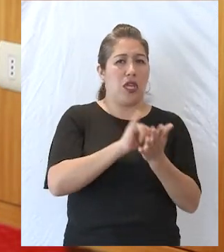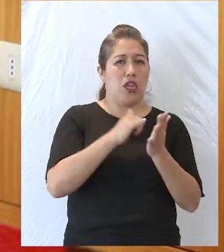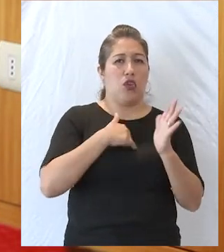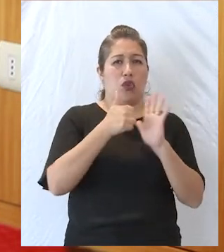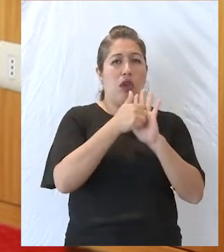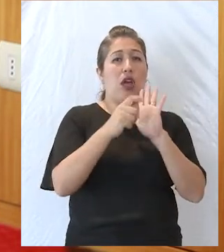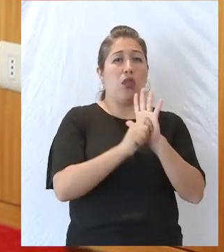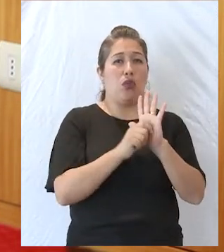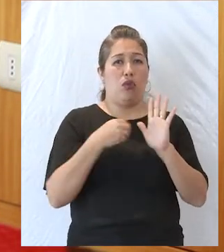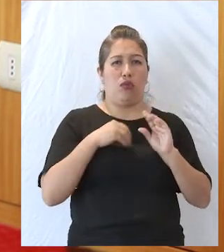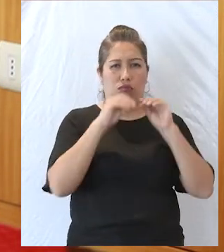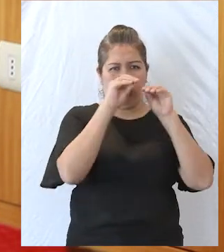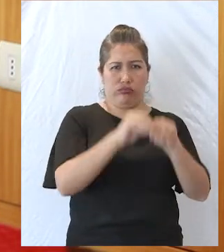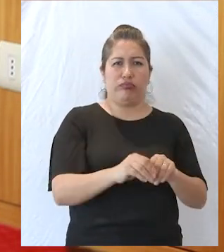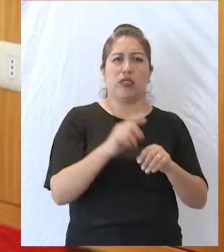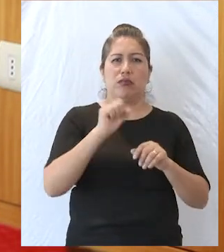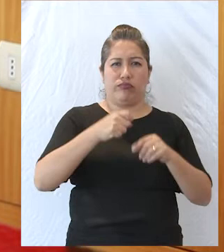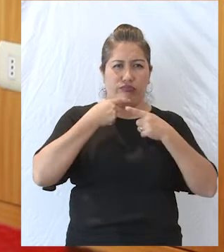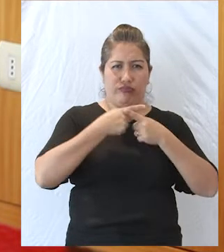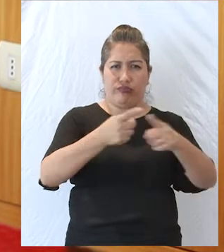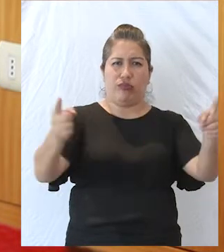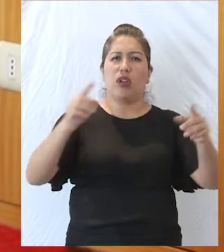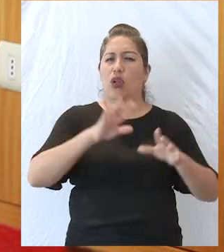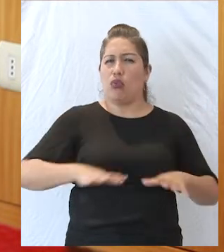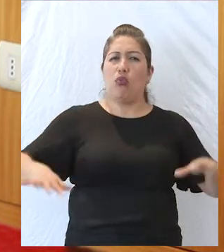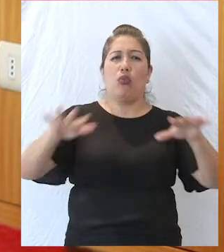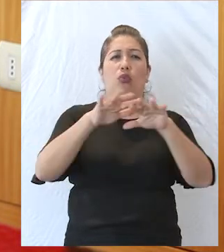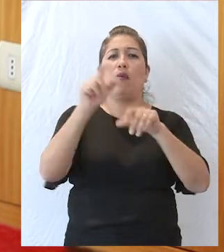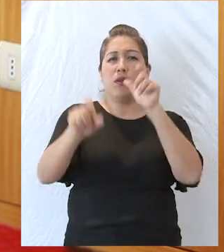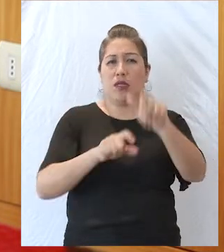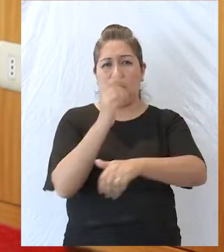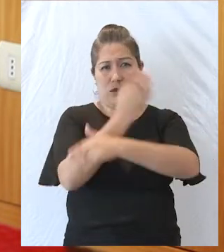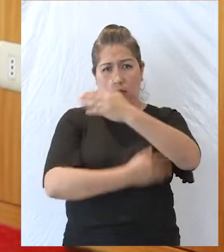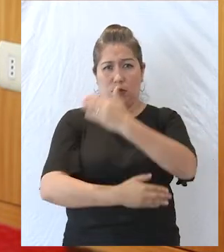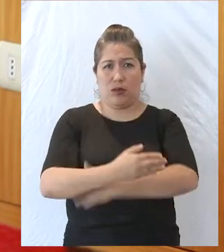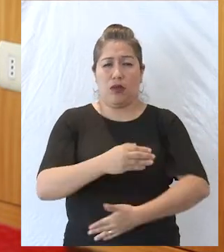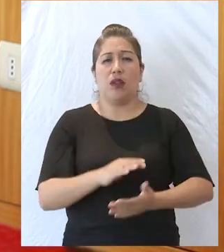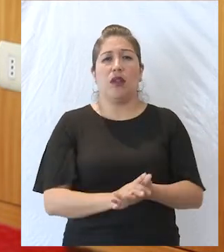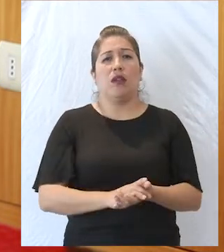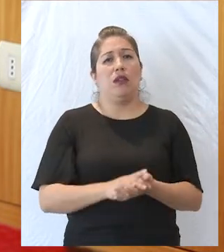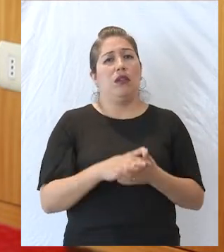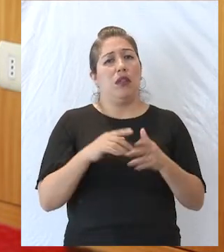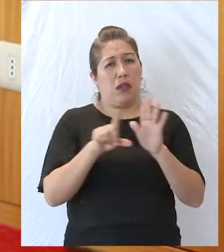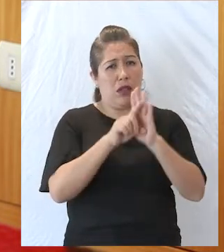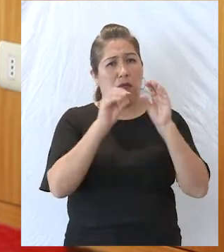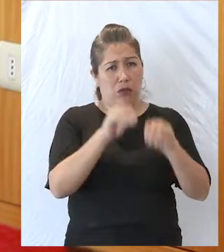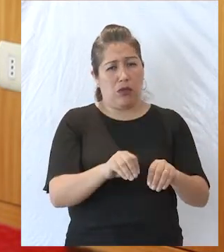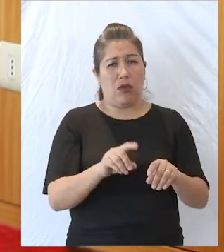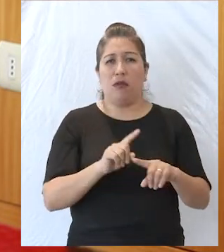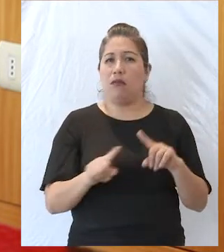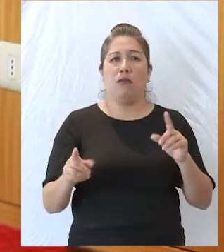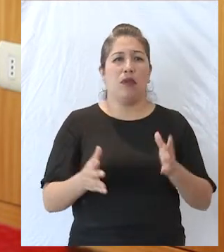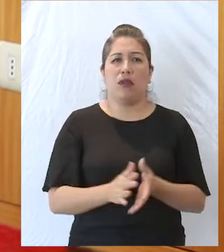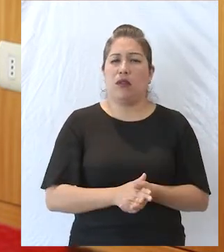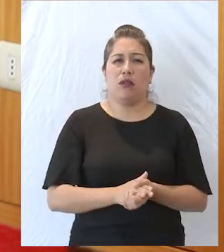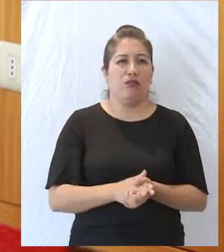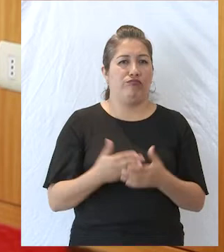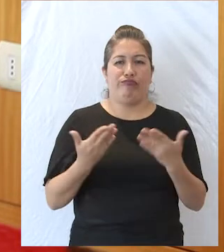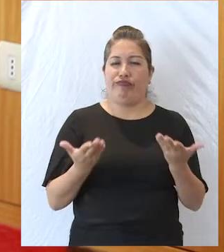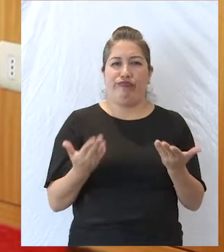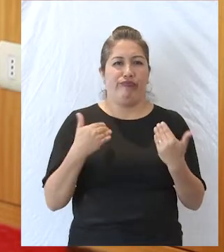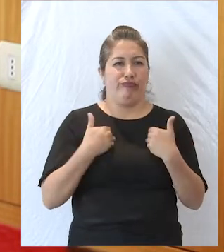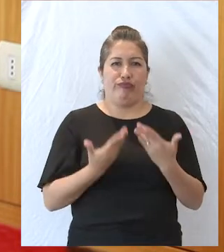puse ese artículo, que se declare nulo todo despido arbitrario a la persona con discapacidad. Lamentablemente en la actual ley